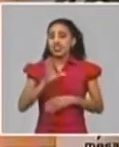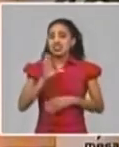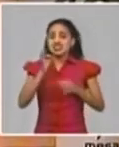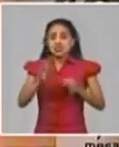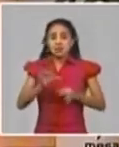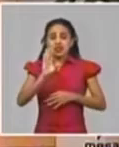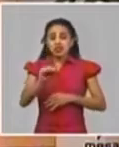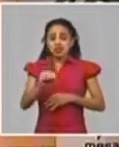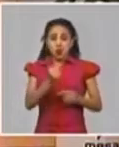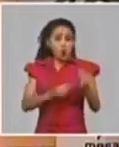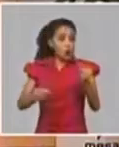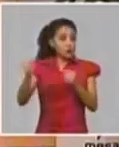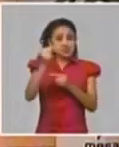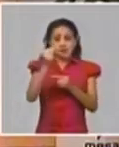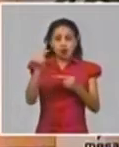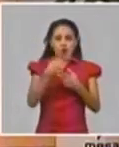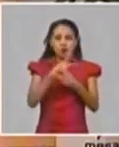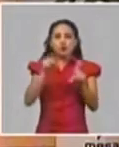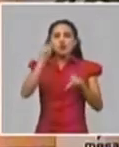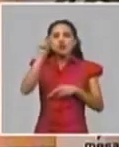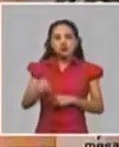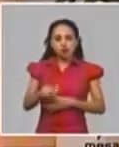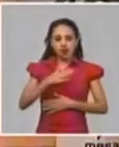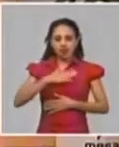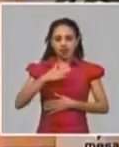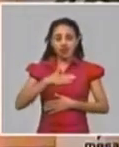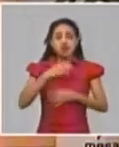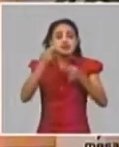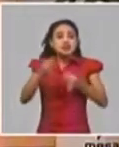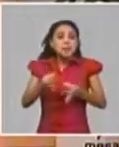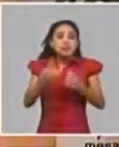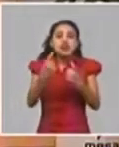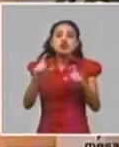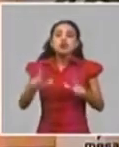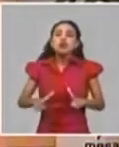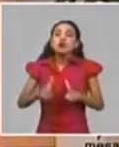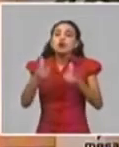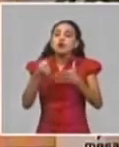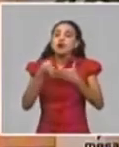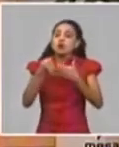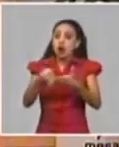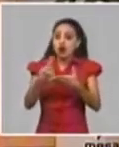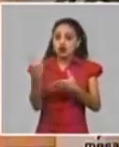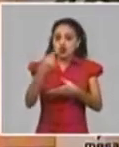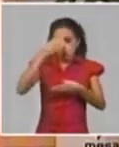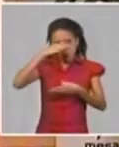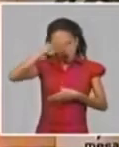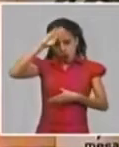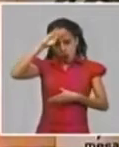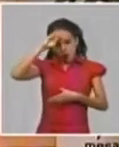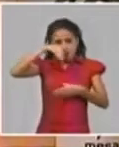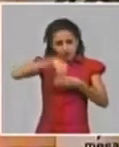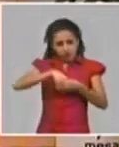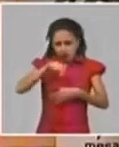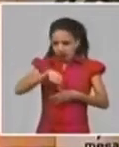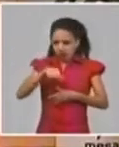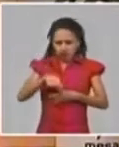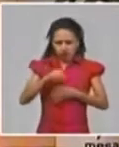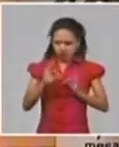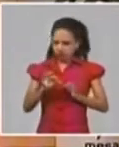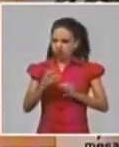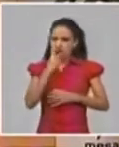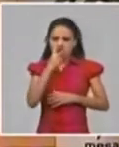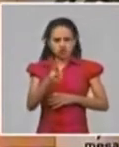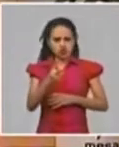recursos humanos nunca van a faltar, siempre van a ser necesarios para cumplir, no solo en Cuba, que está garantizada la atención médica de nuestro